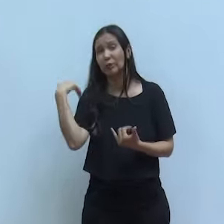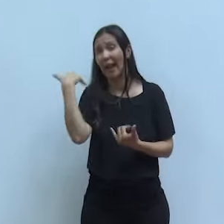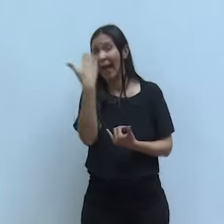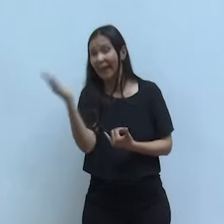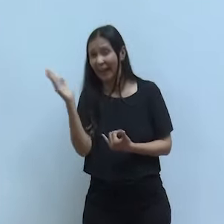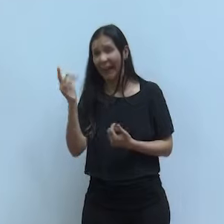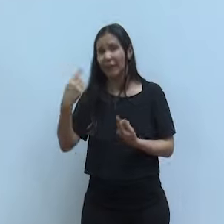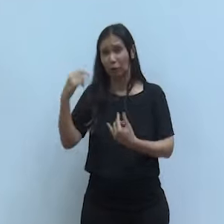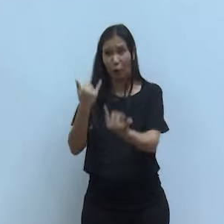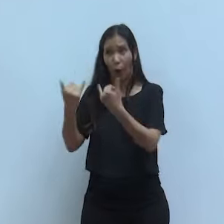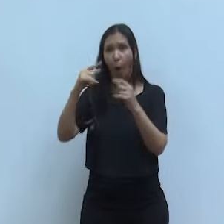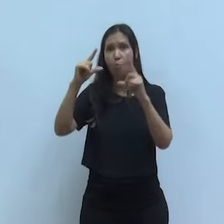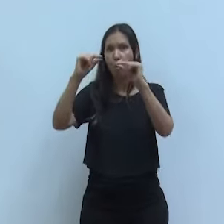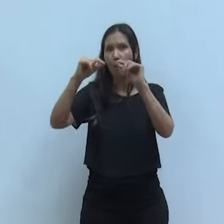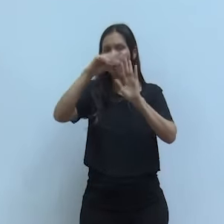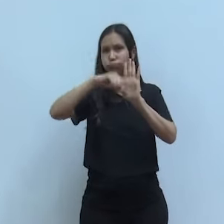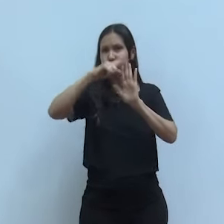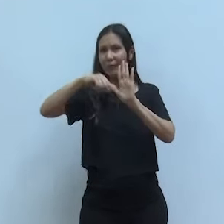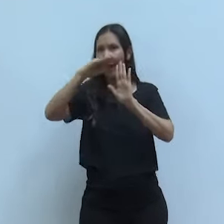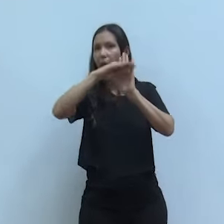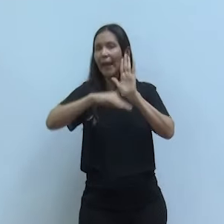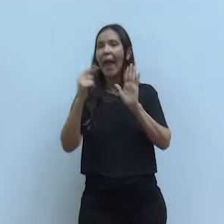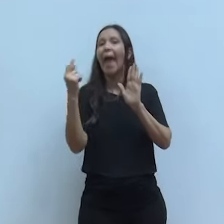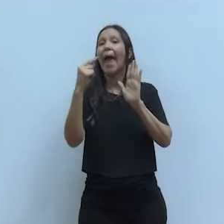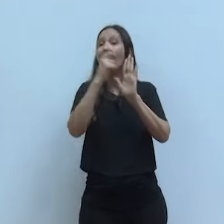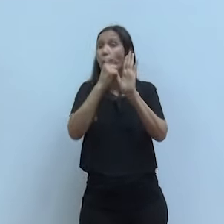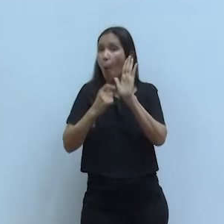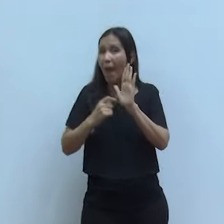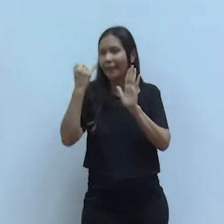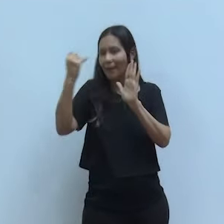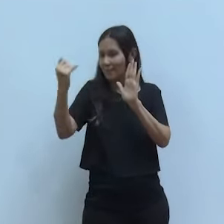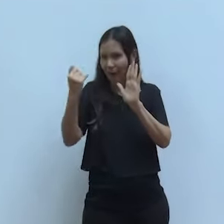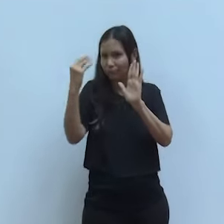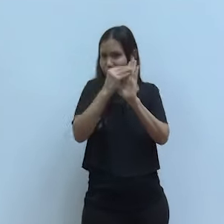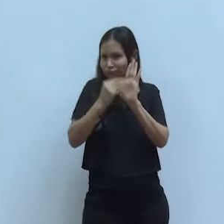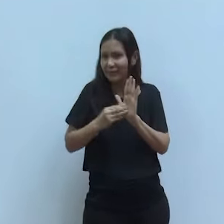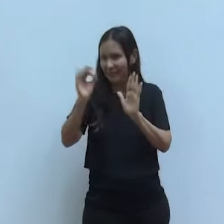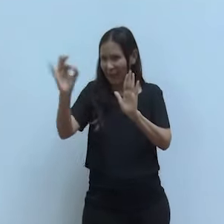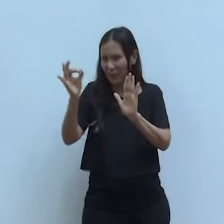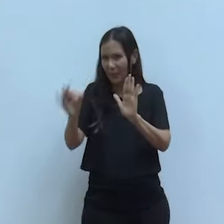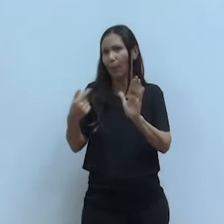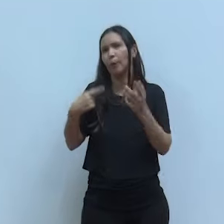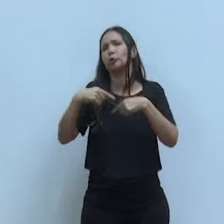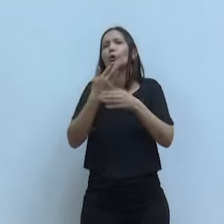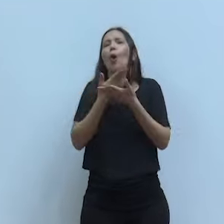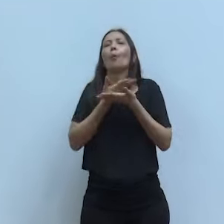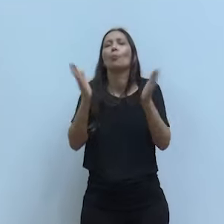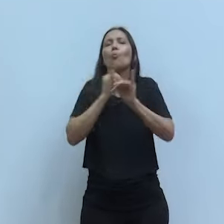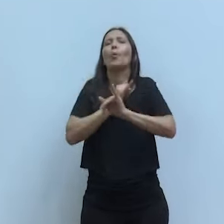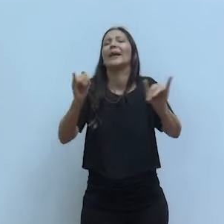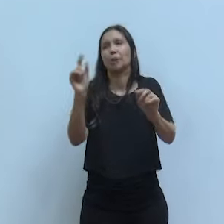daban esos números 54 44 46 da obviamente tampoco lo publicamos